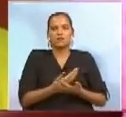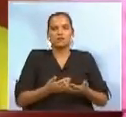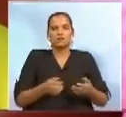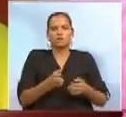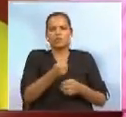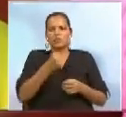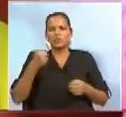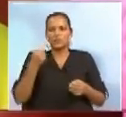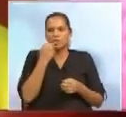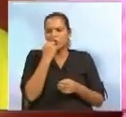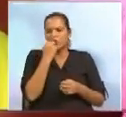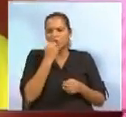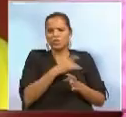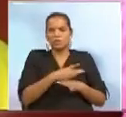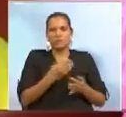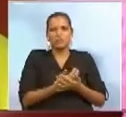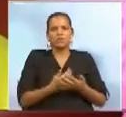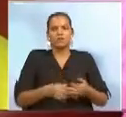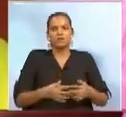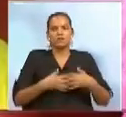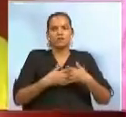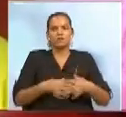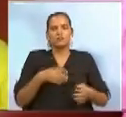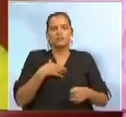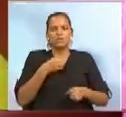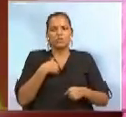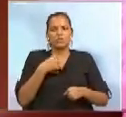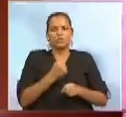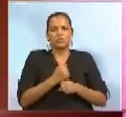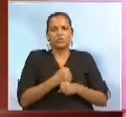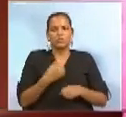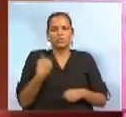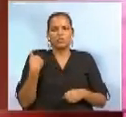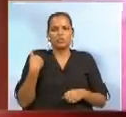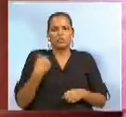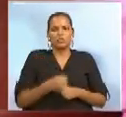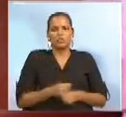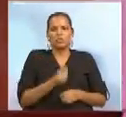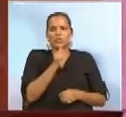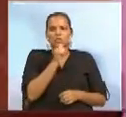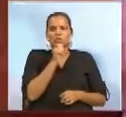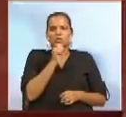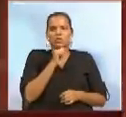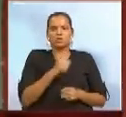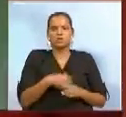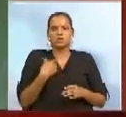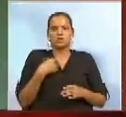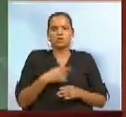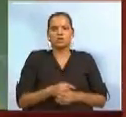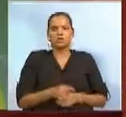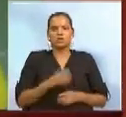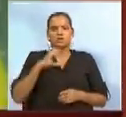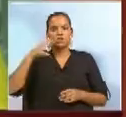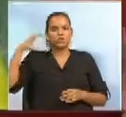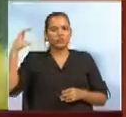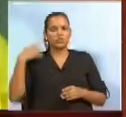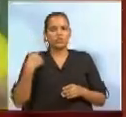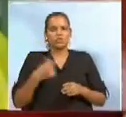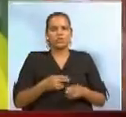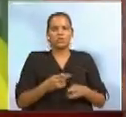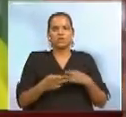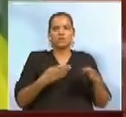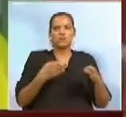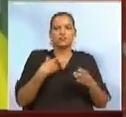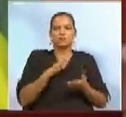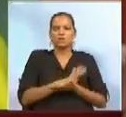las neveras, todas esas cuestiones, mi equipo de trabajo, donde yo tengo este negocio que ustedes ven, karaoke,